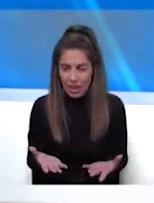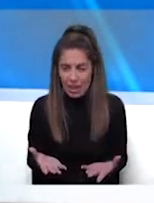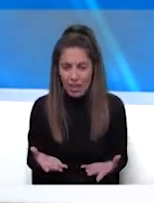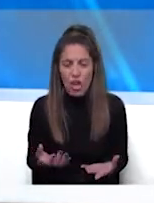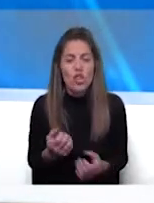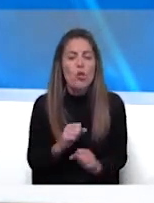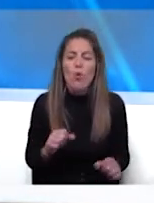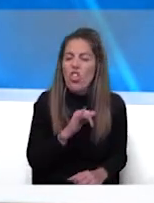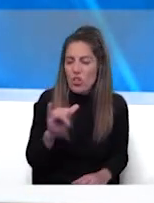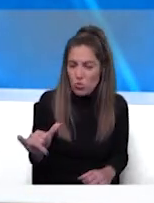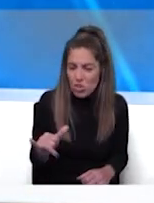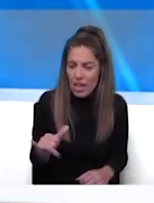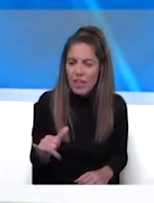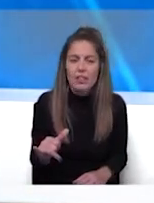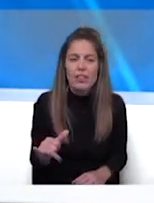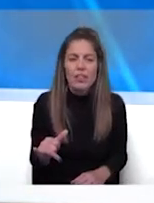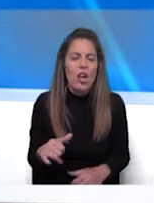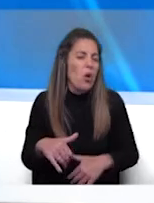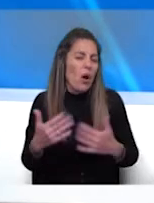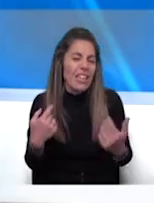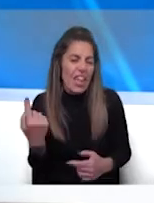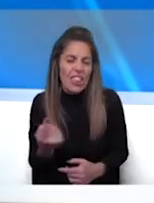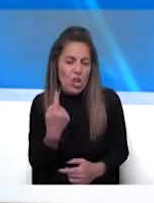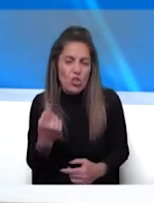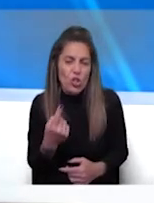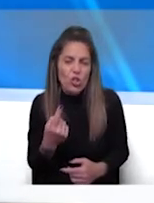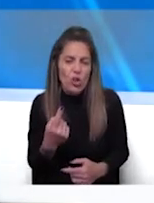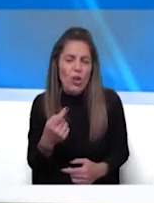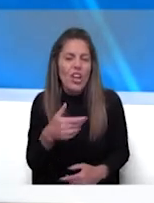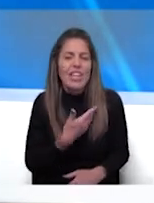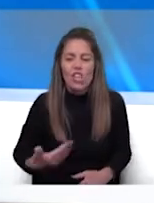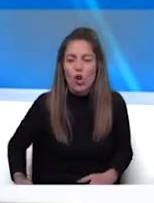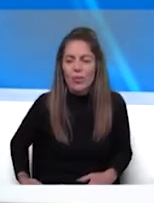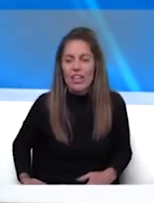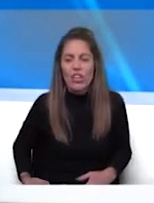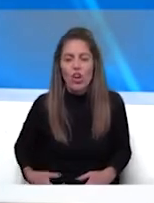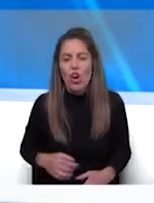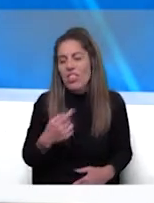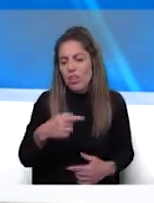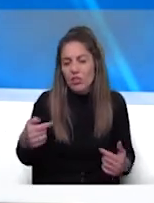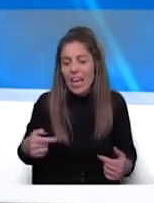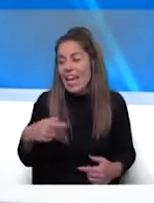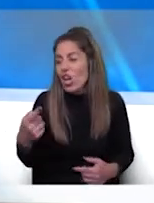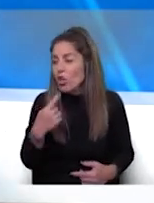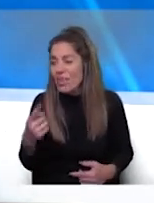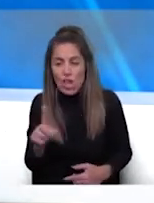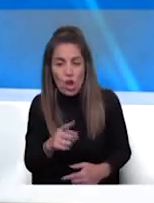puedo denunciar y cualquiera de nosotros dice, bueno, agarro en este gobierno tales iguales cosas. Y el otro pues dice, no, pero en el periodo anterior acordate que